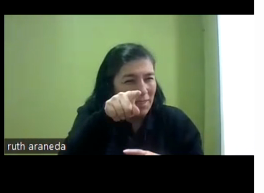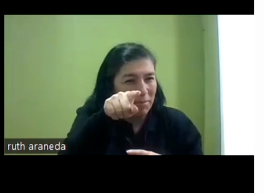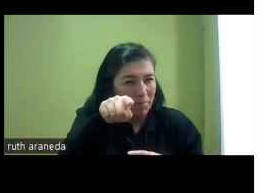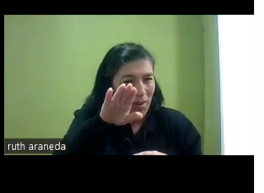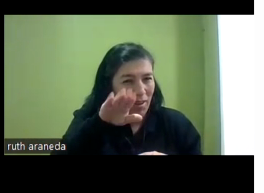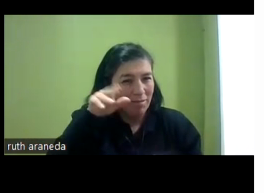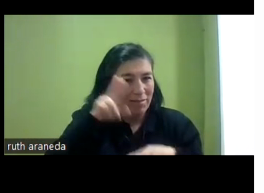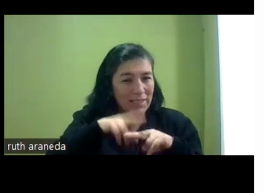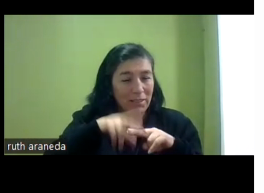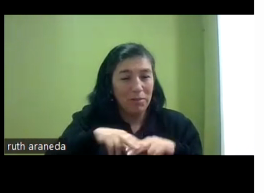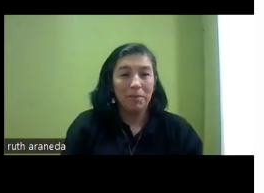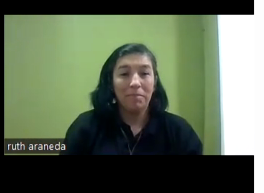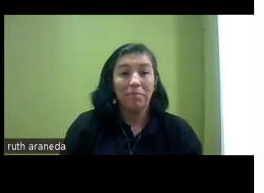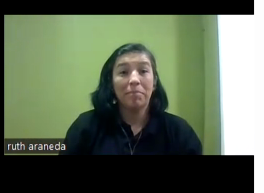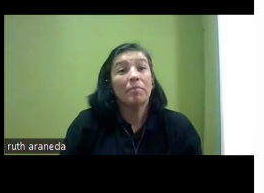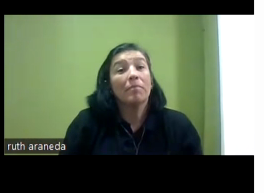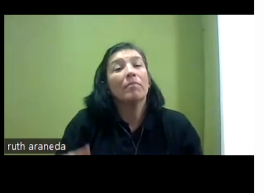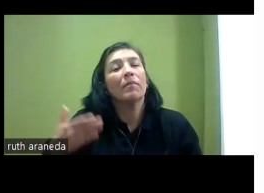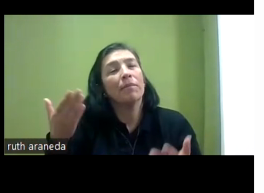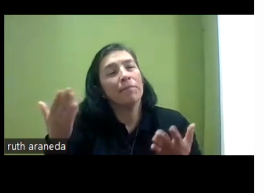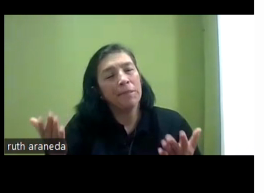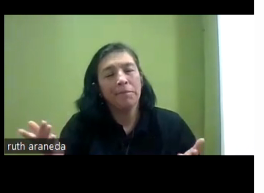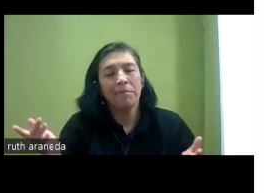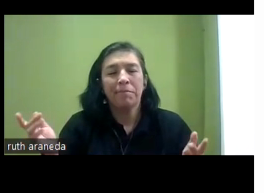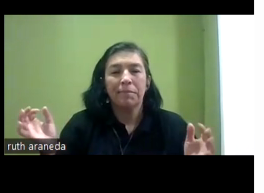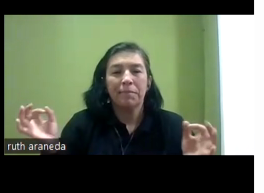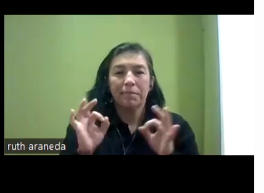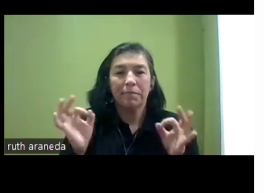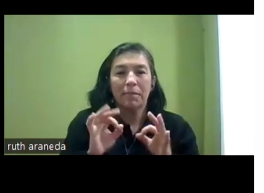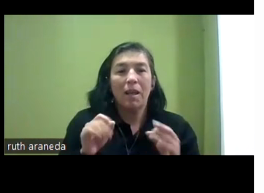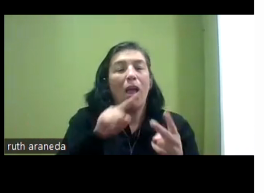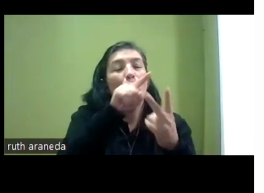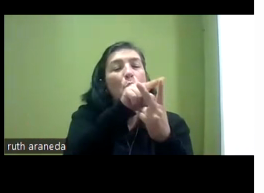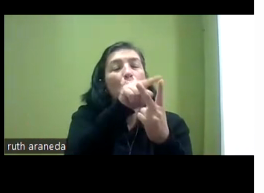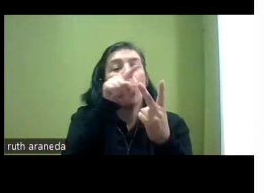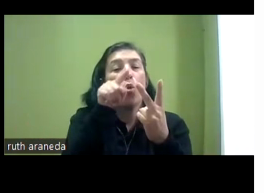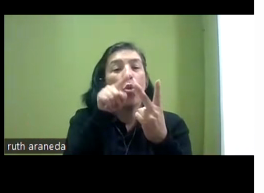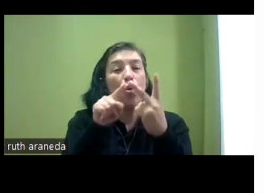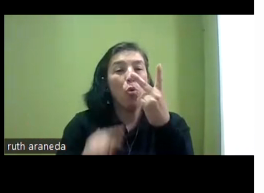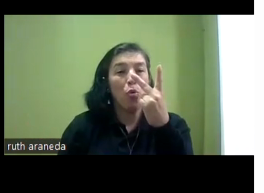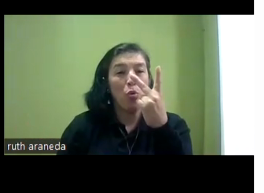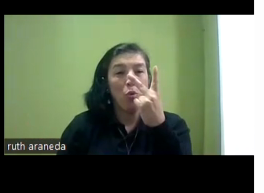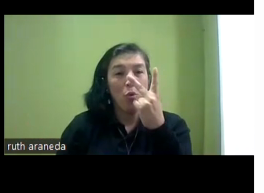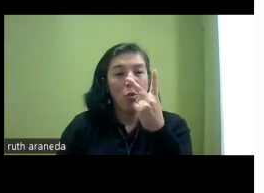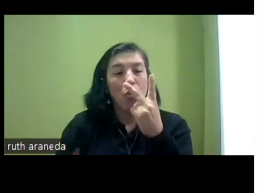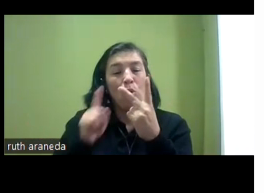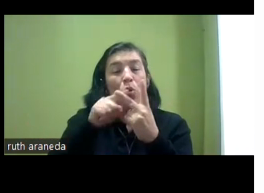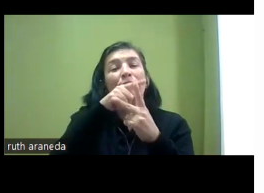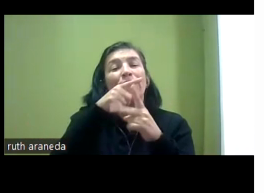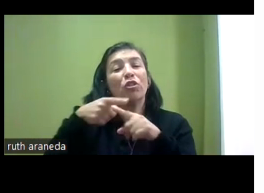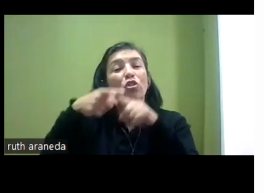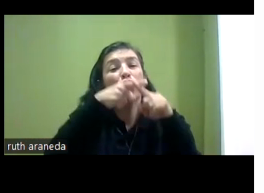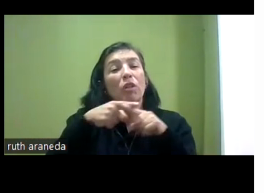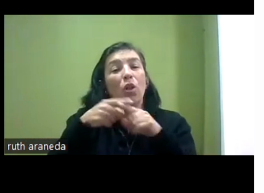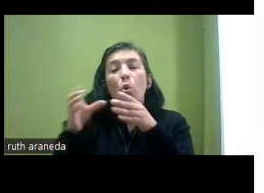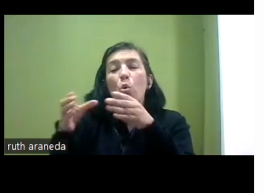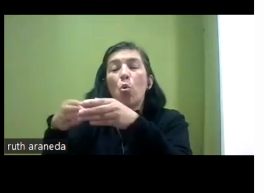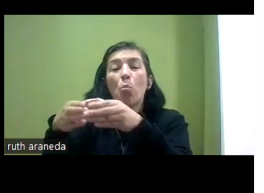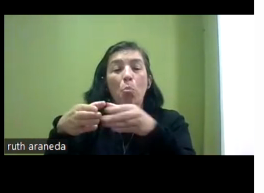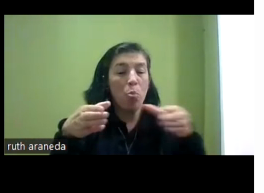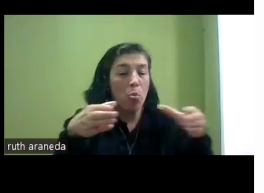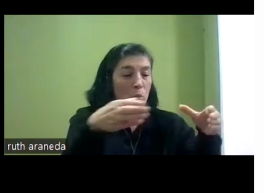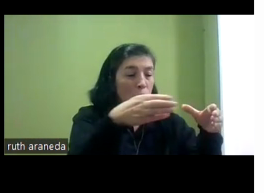Entonces tenemos eh, dos, dos sociedades o dos